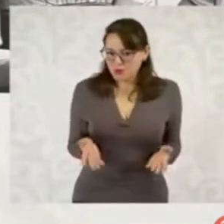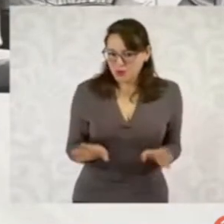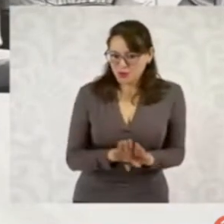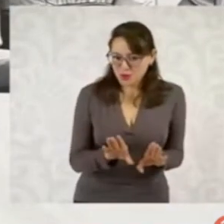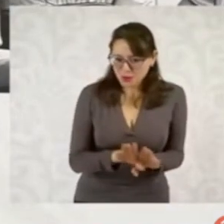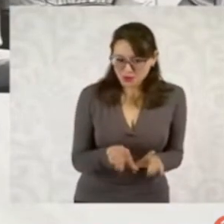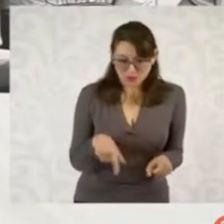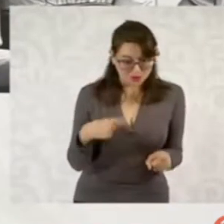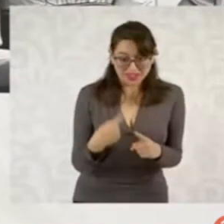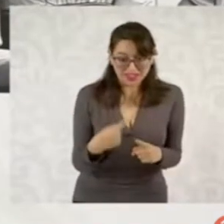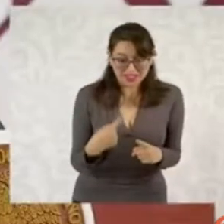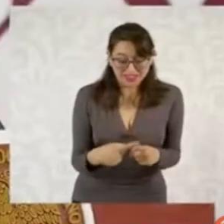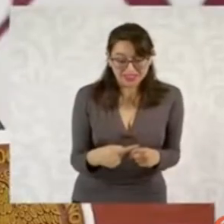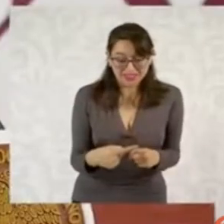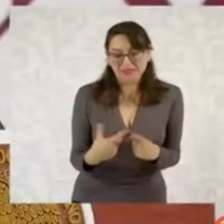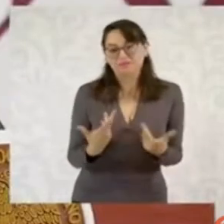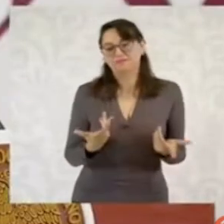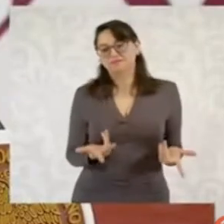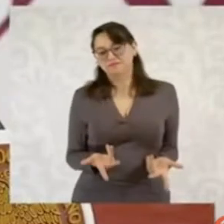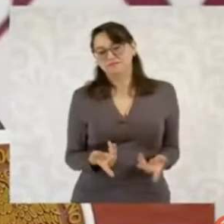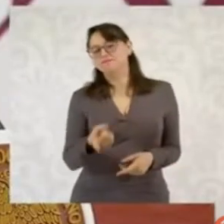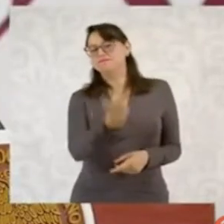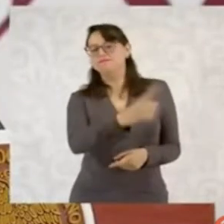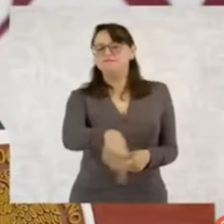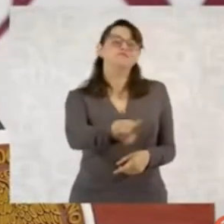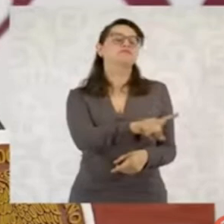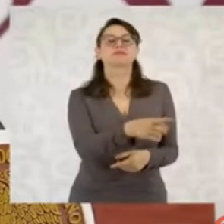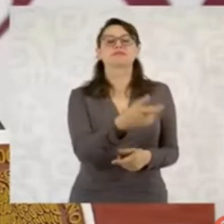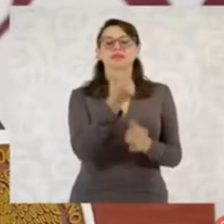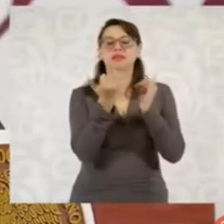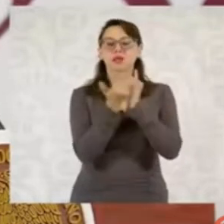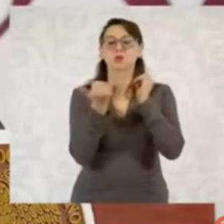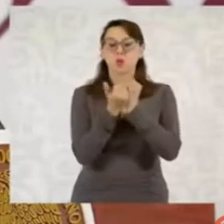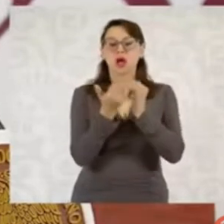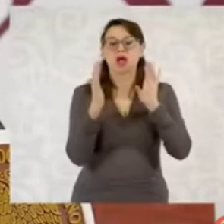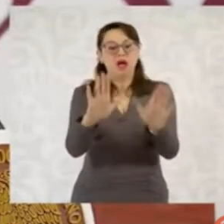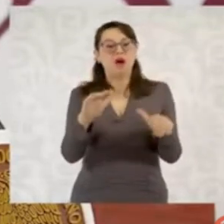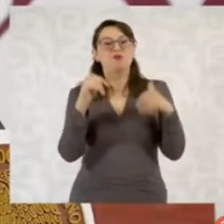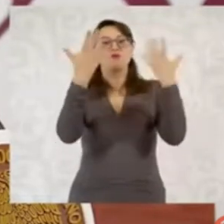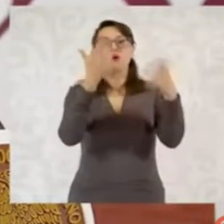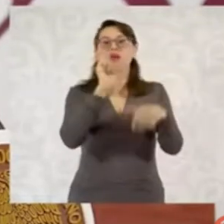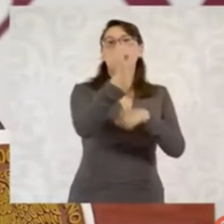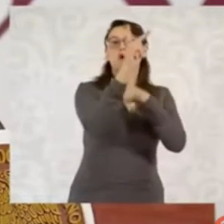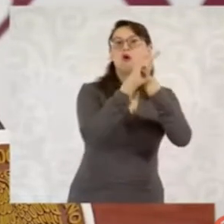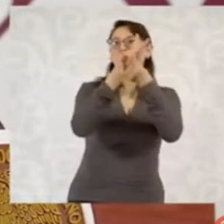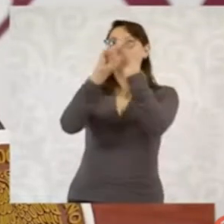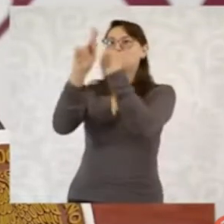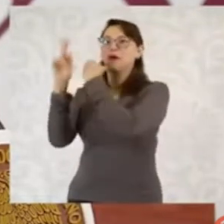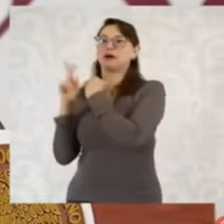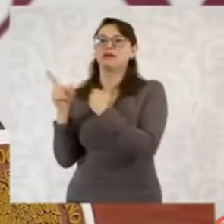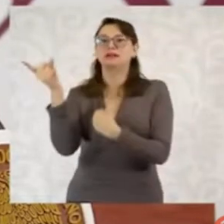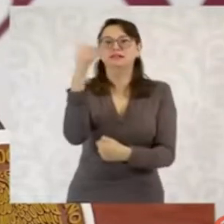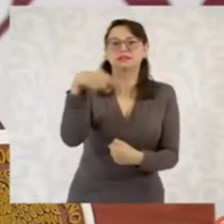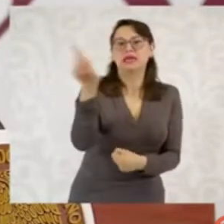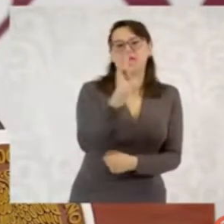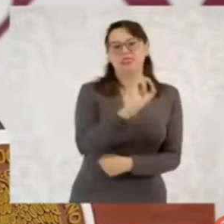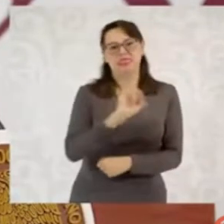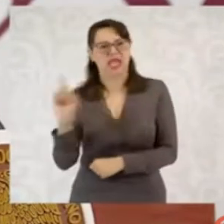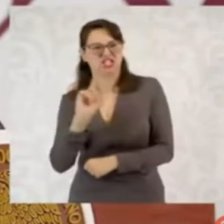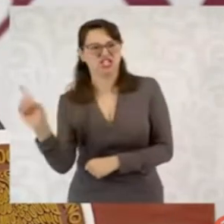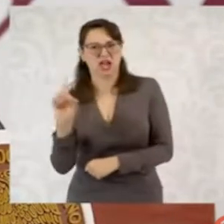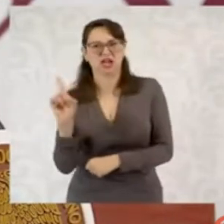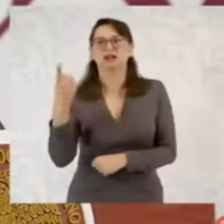Hemos además localizado impulsores de la derecha extranjera que se suman al ataque, como les mencionaba al